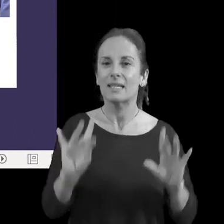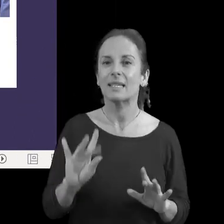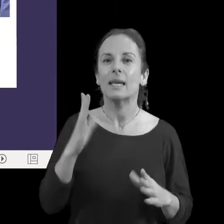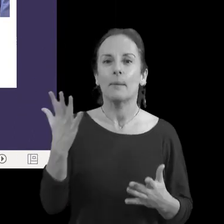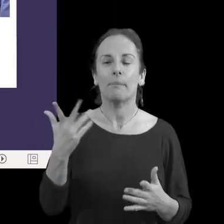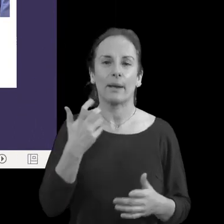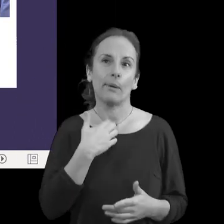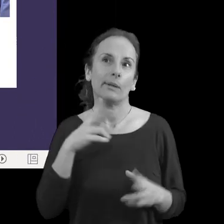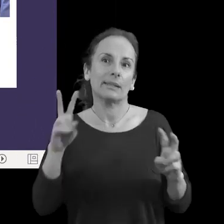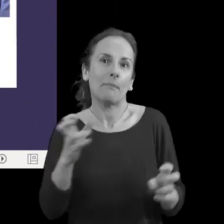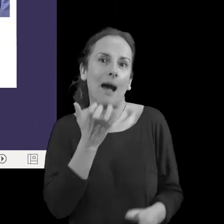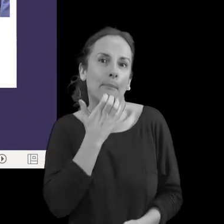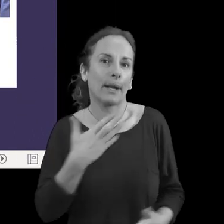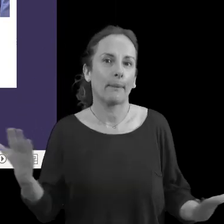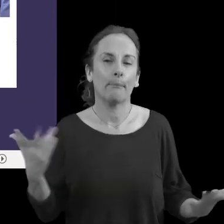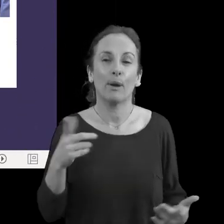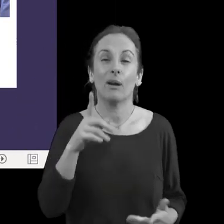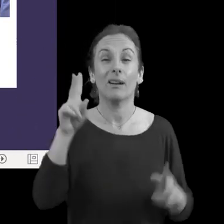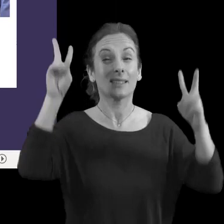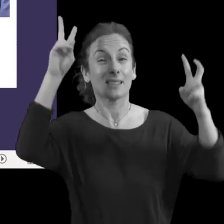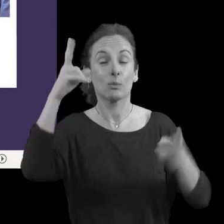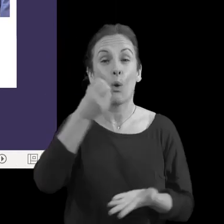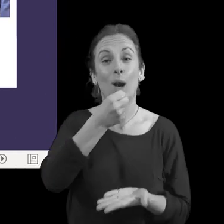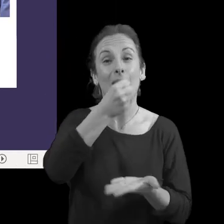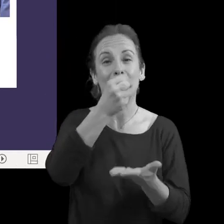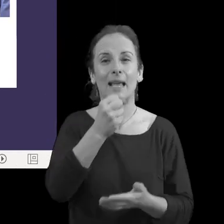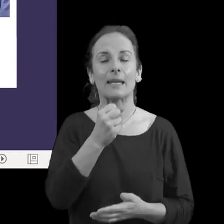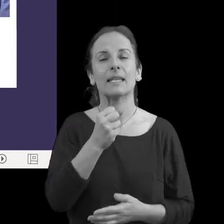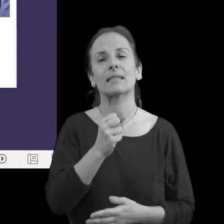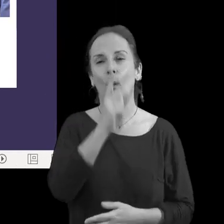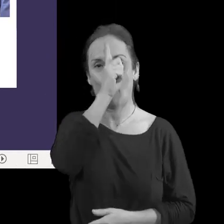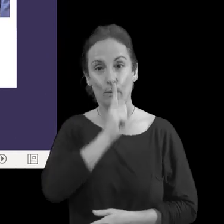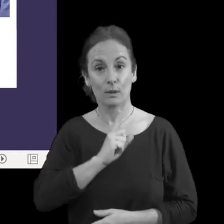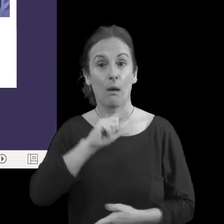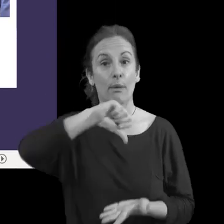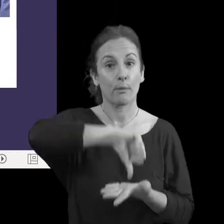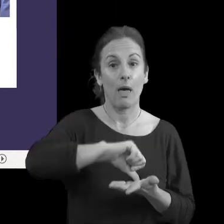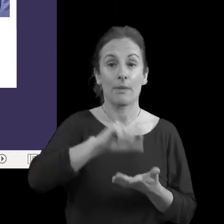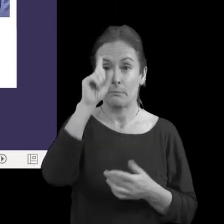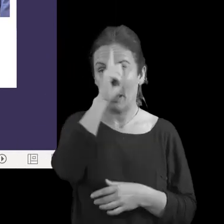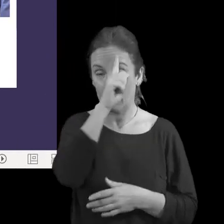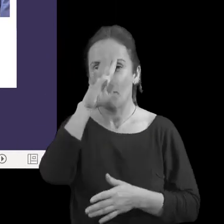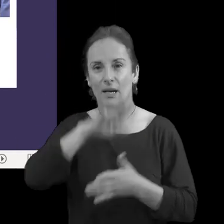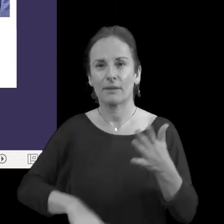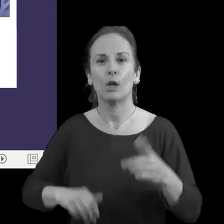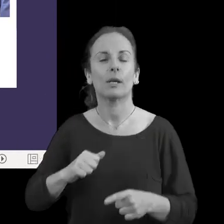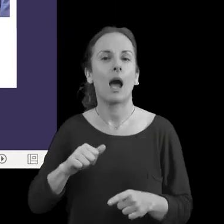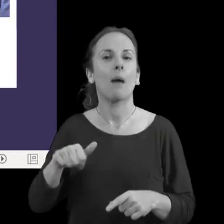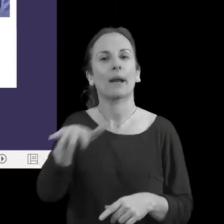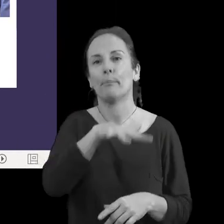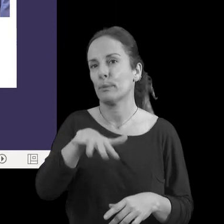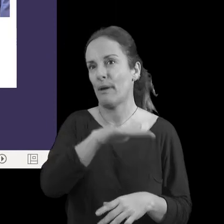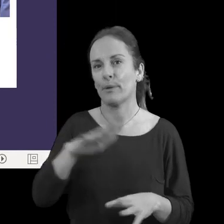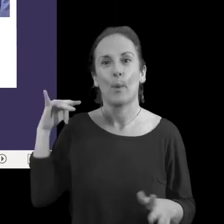llama el capitalismo rosa, ¿no? En ciudades como Madrid, como Barcelona, ¿qué es lo que ha hecho? Pues que espacios conquistados de las ciudades, como por ejemplo el